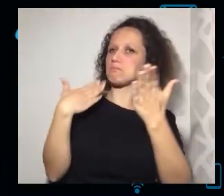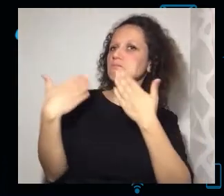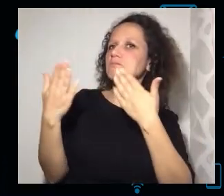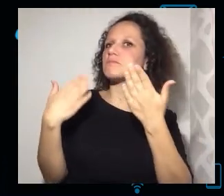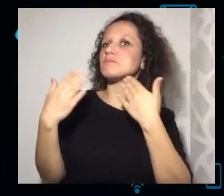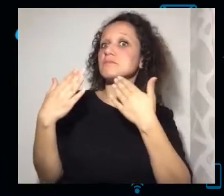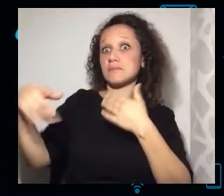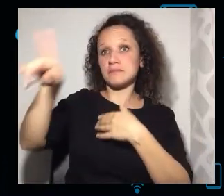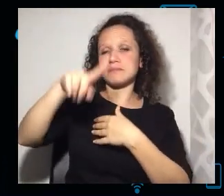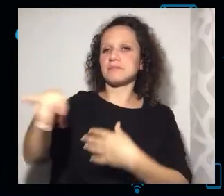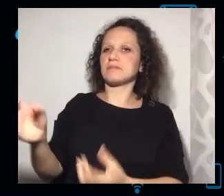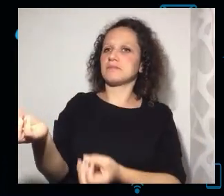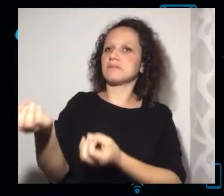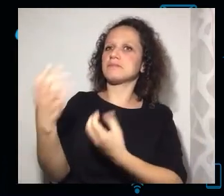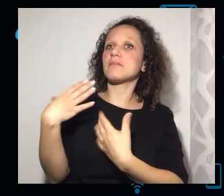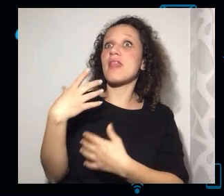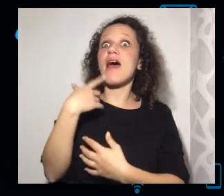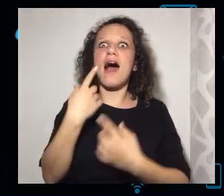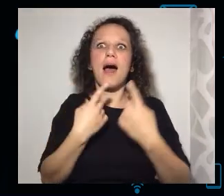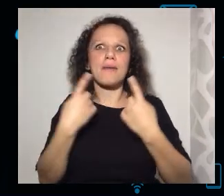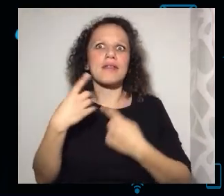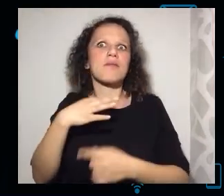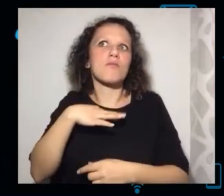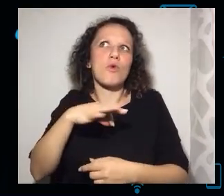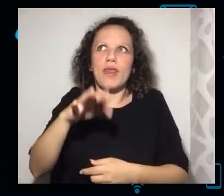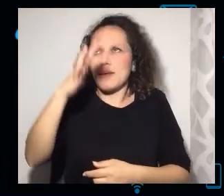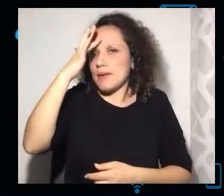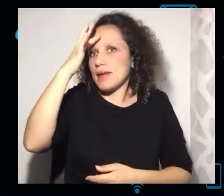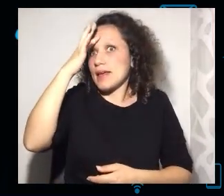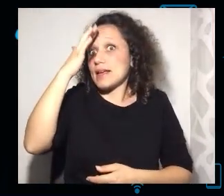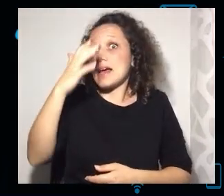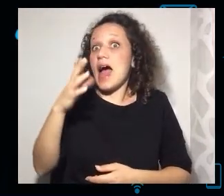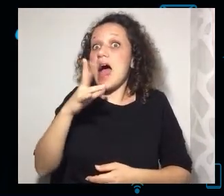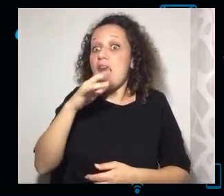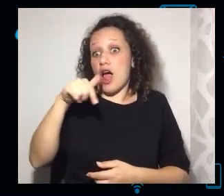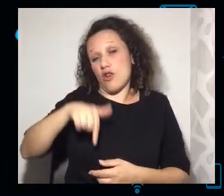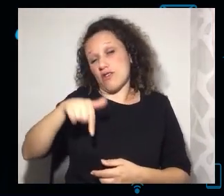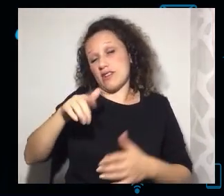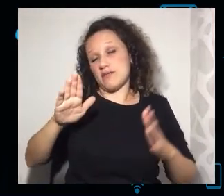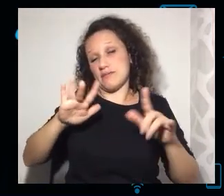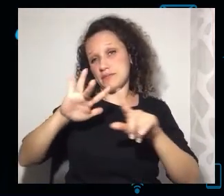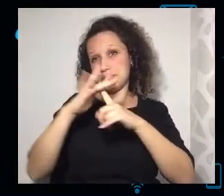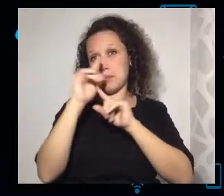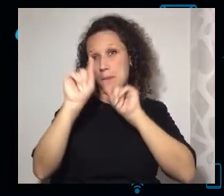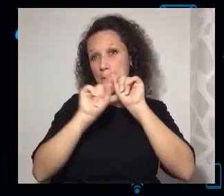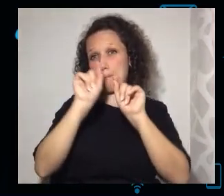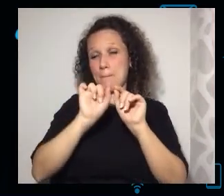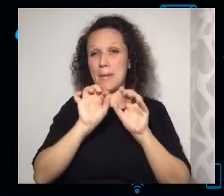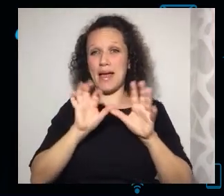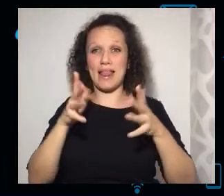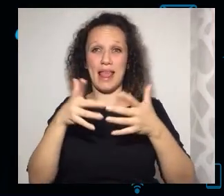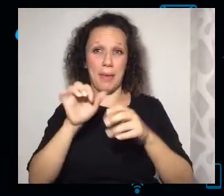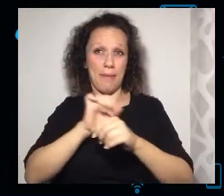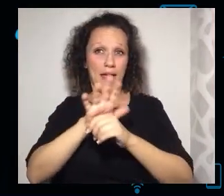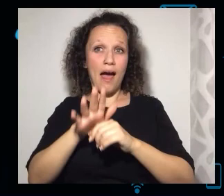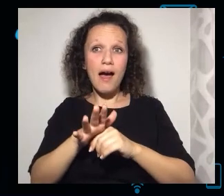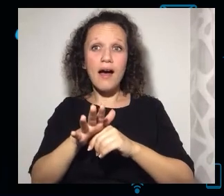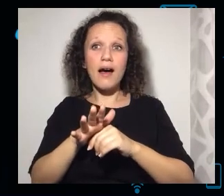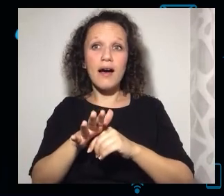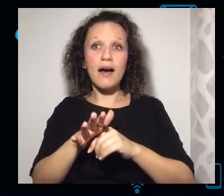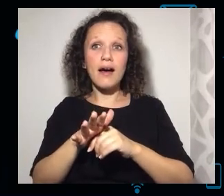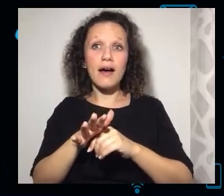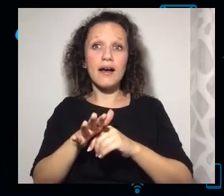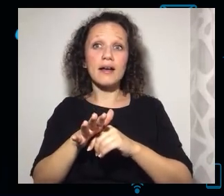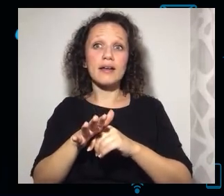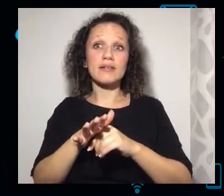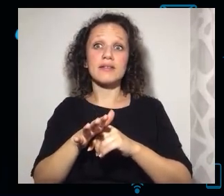que salía no es que a veces puede ayudar cuando sobre todo ahora en este escenario de pandemia donde hay mucha y el